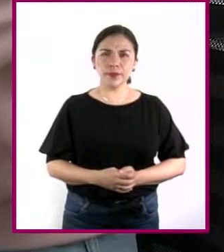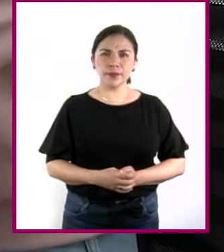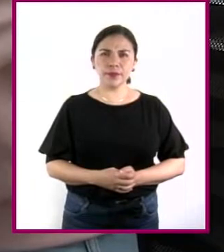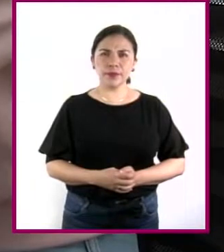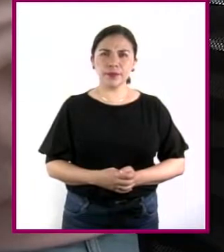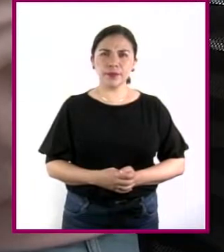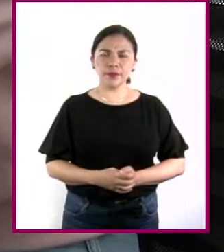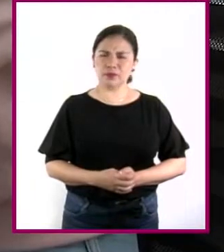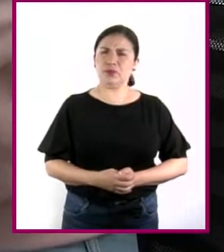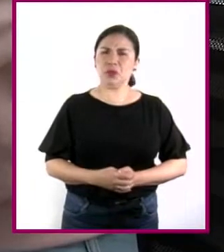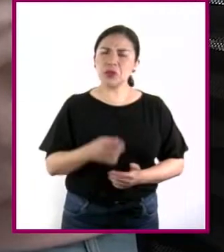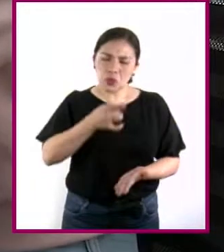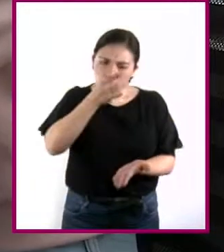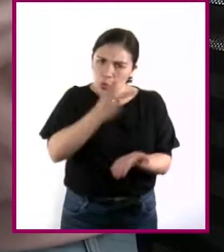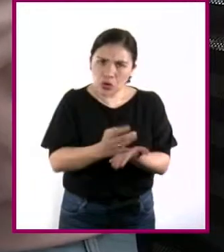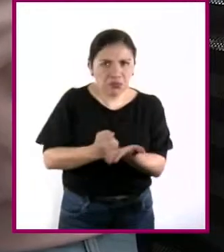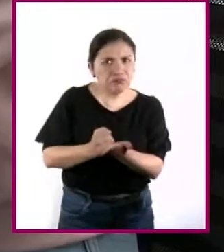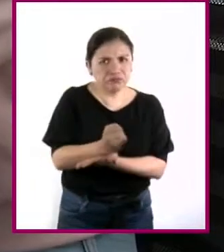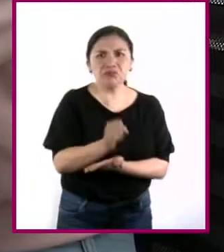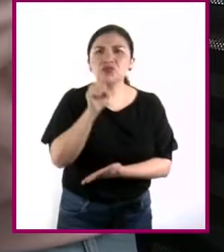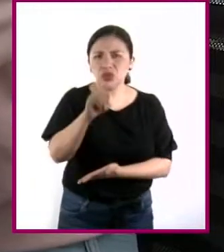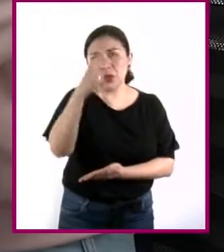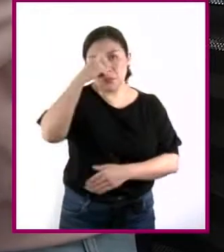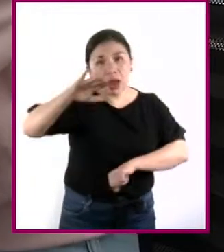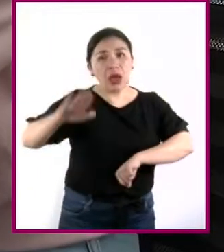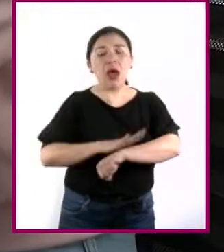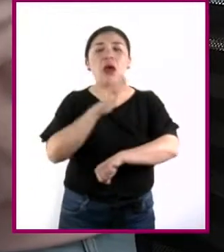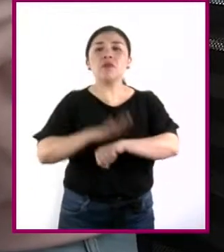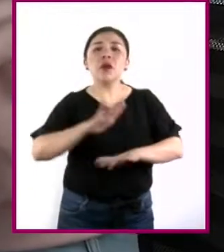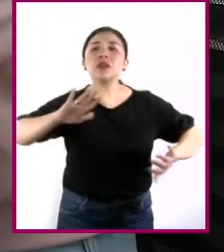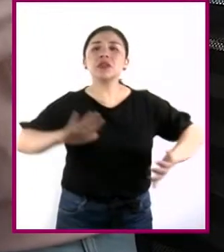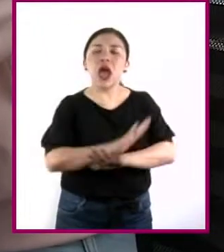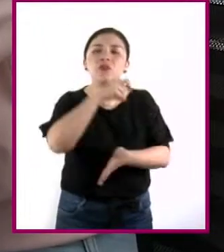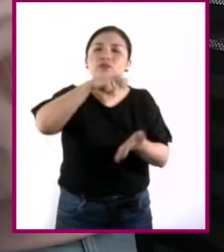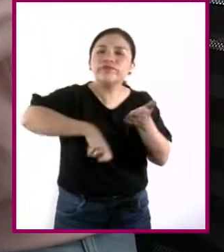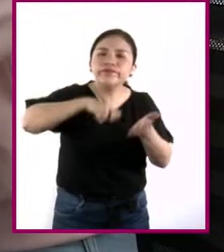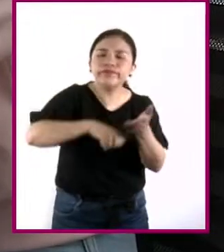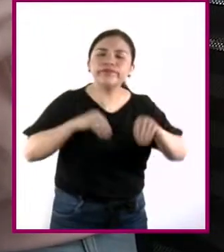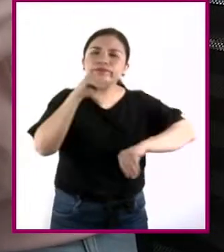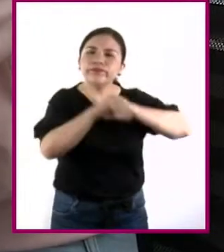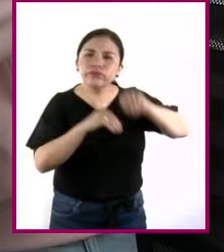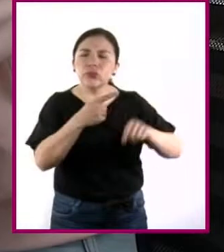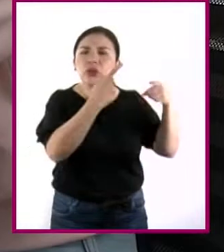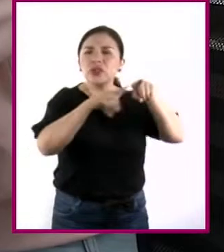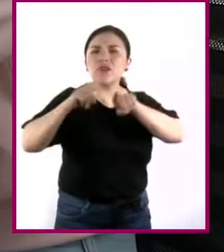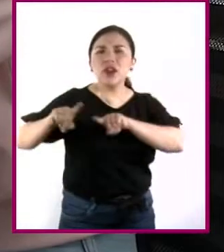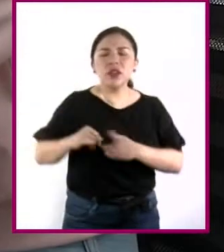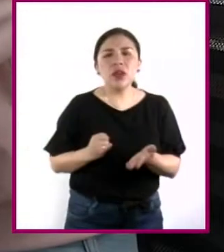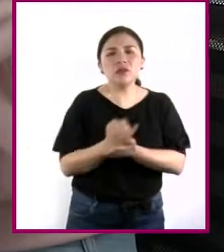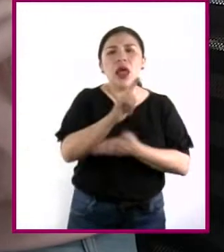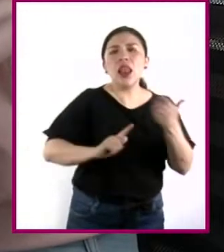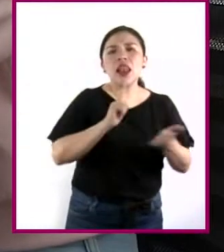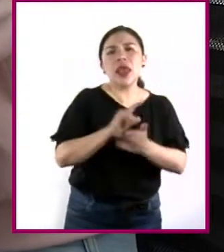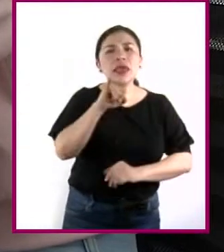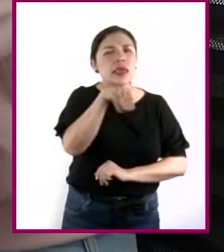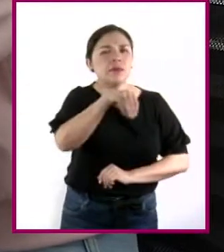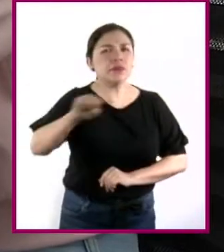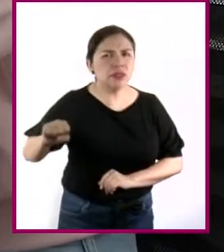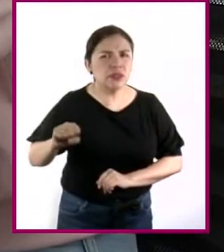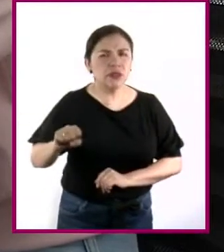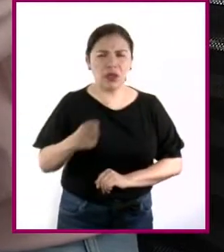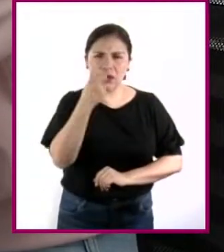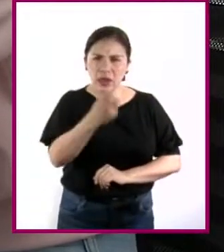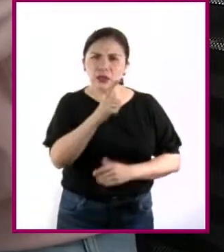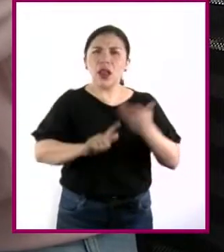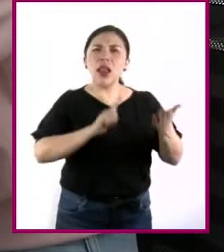Por unanimidad se aprobó el decreto por el que se reforma, adicionan y derogan diversas disposiciones de la Ley del Seguro Social y de la